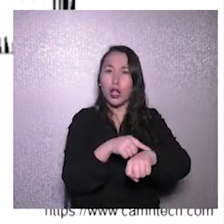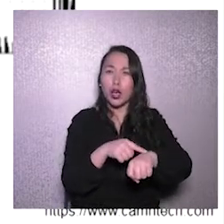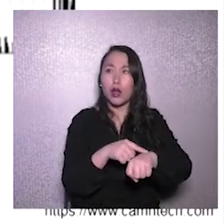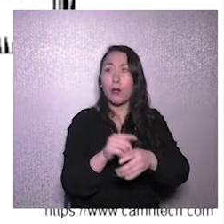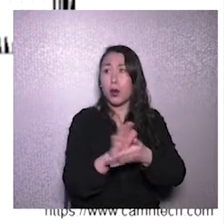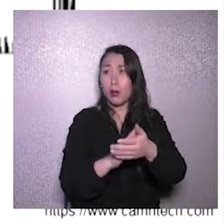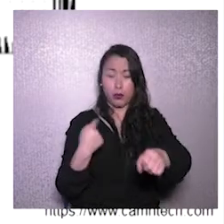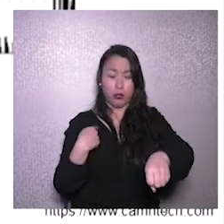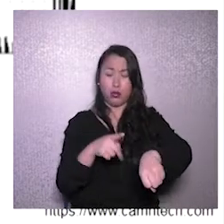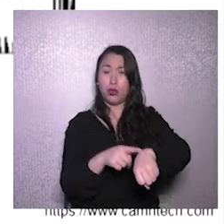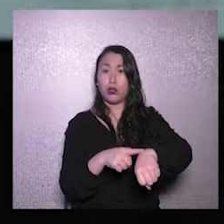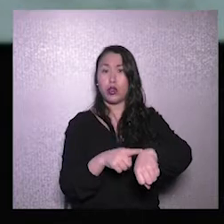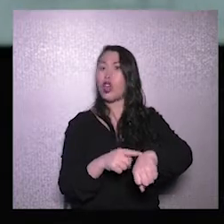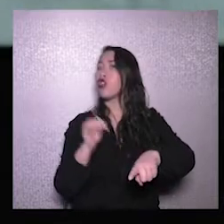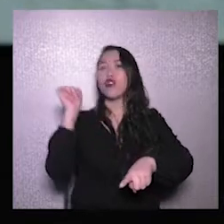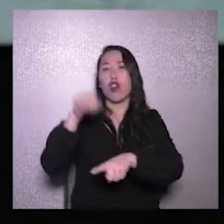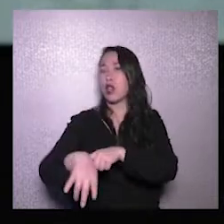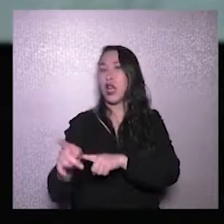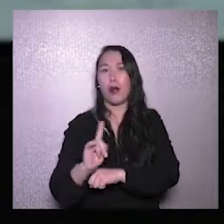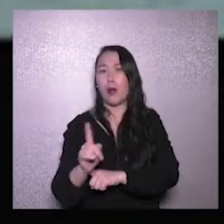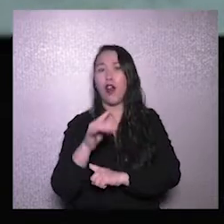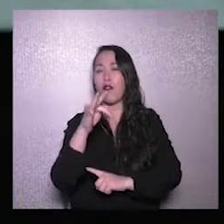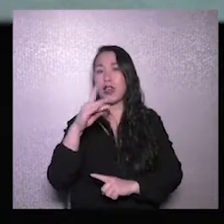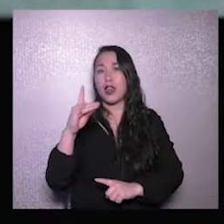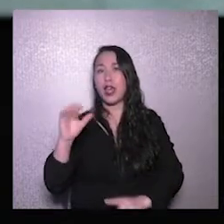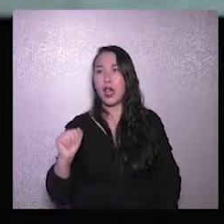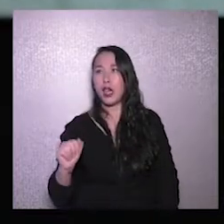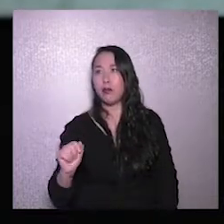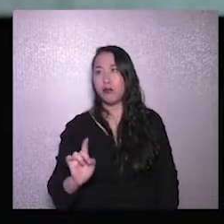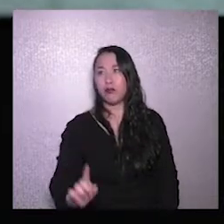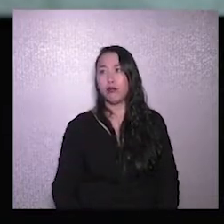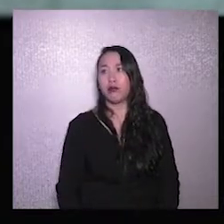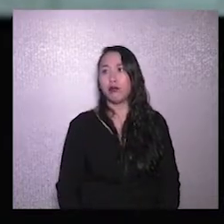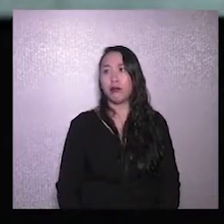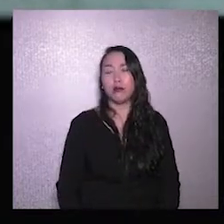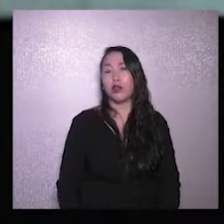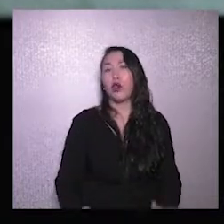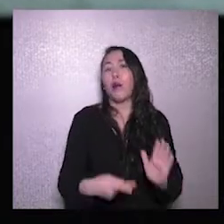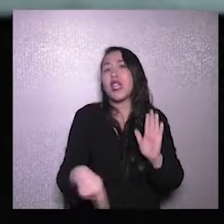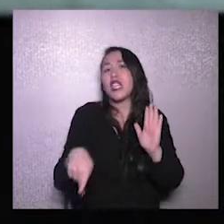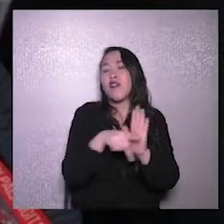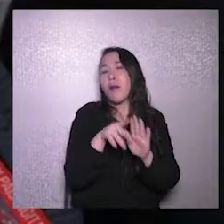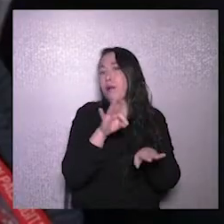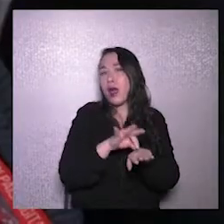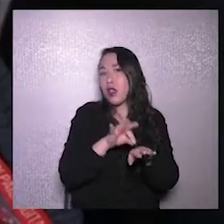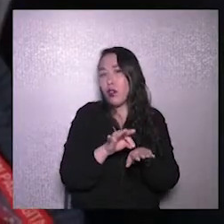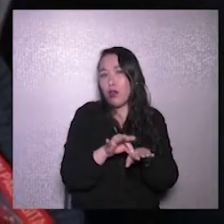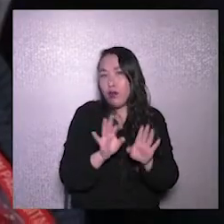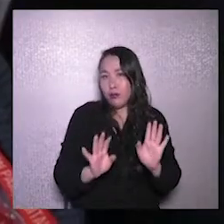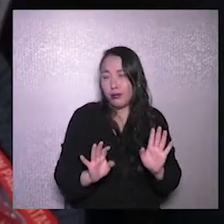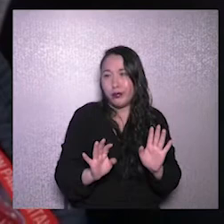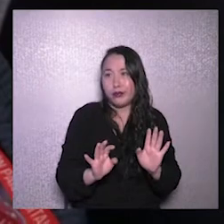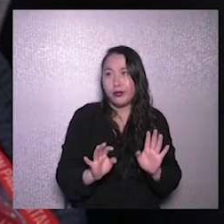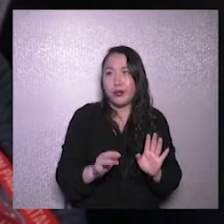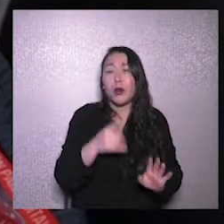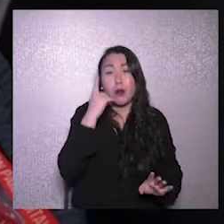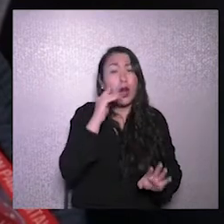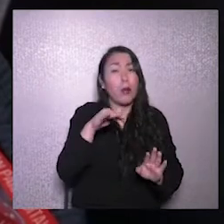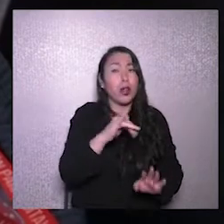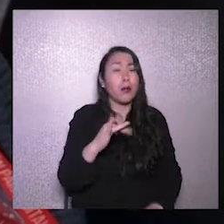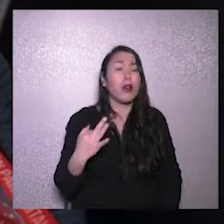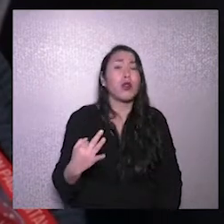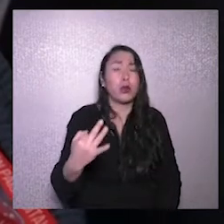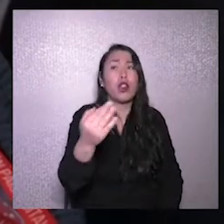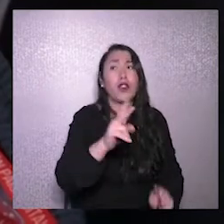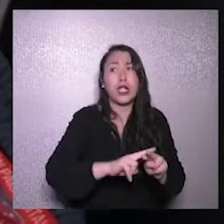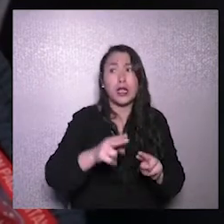como el que tengo yo no están aprobados por la FDA, no son devices de nivel médico aún, ¿ya? Pero probablemente lo vayan a hacer en algún momento.